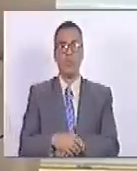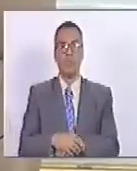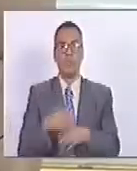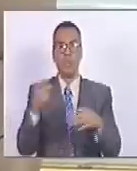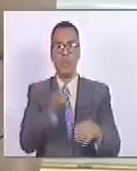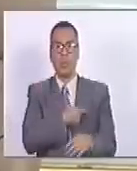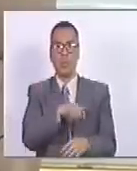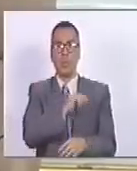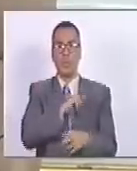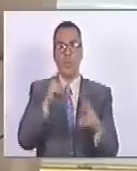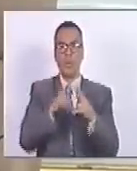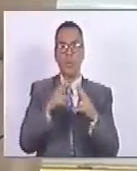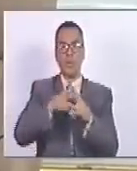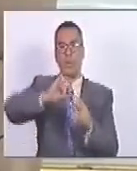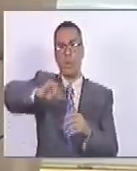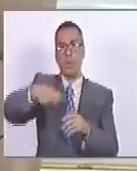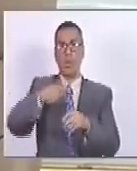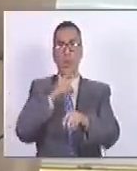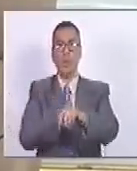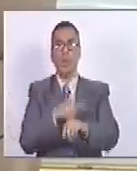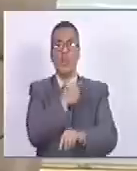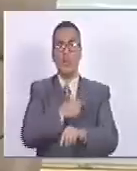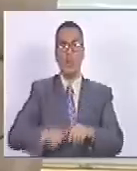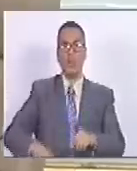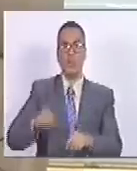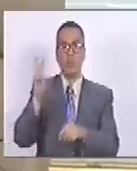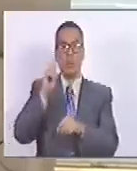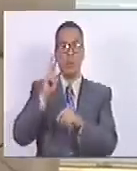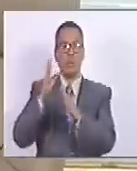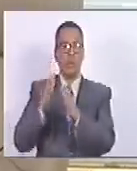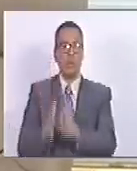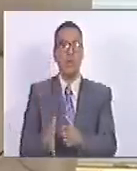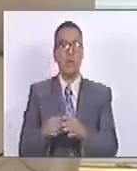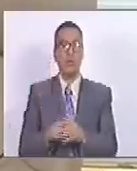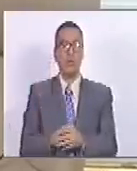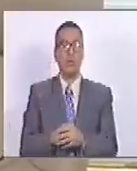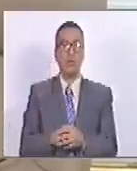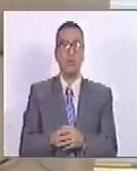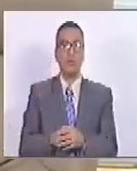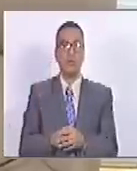España reconocerá a Guaidó como presidente de Venezuela.